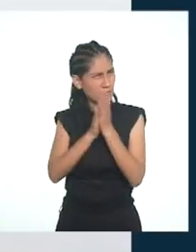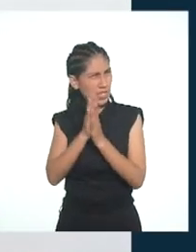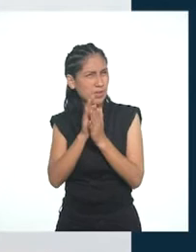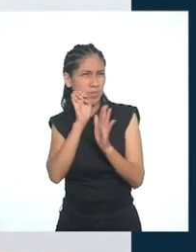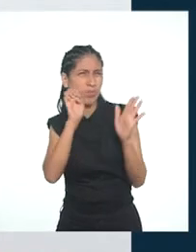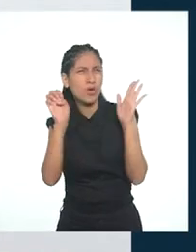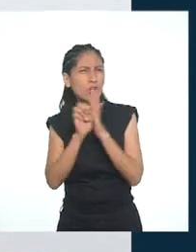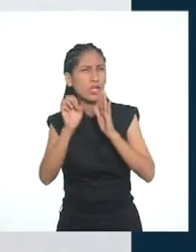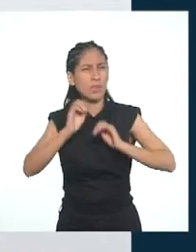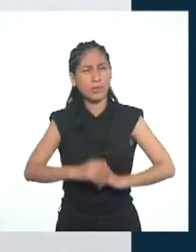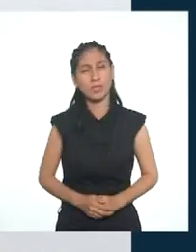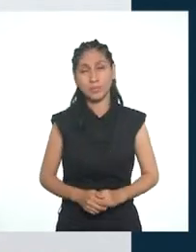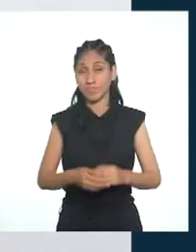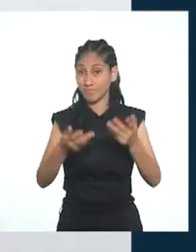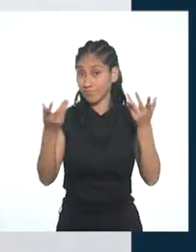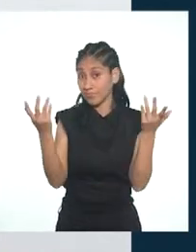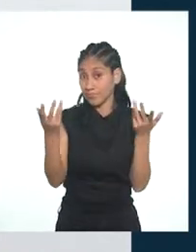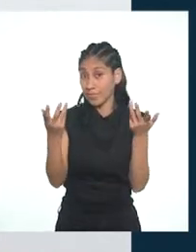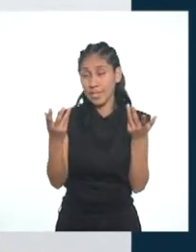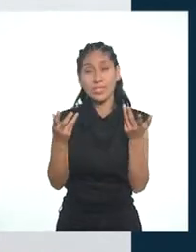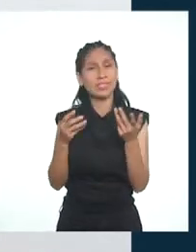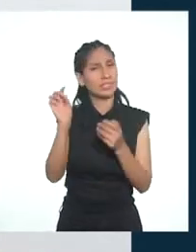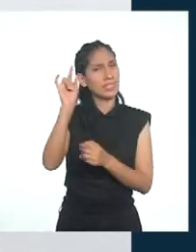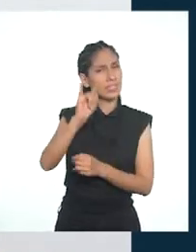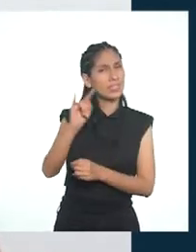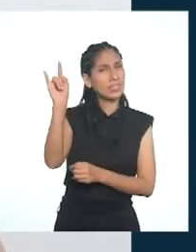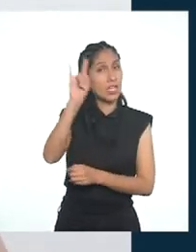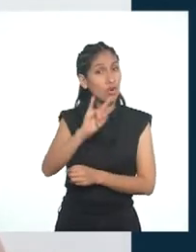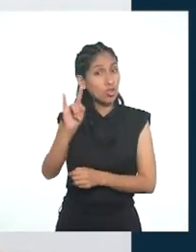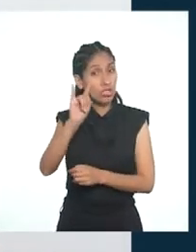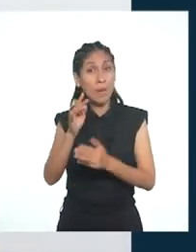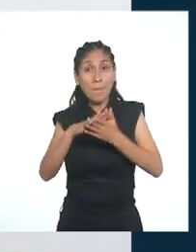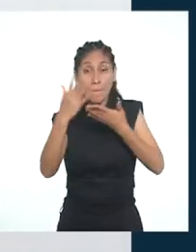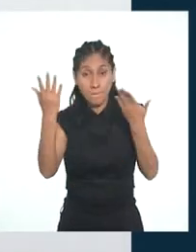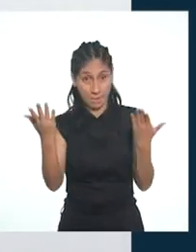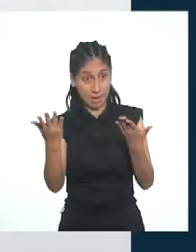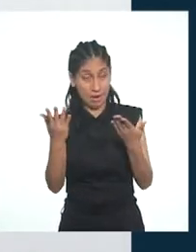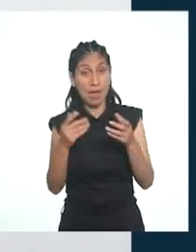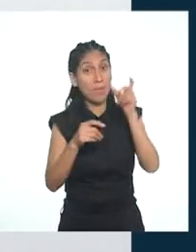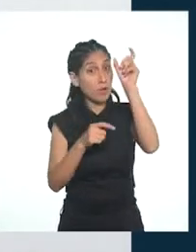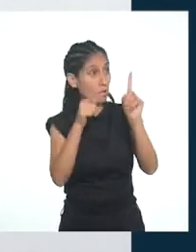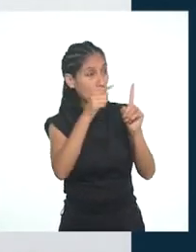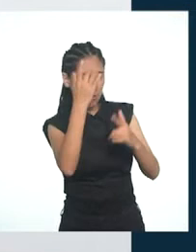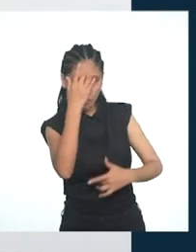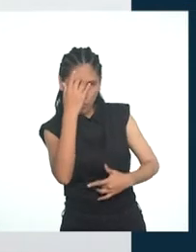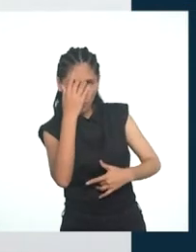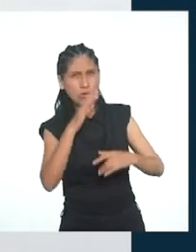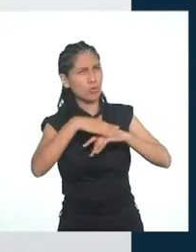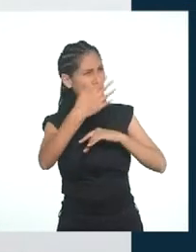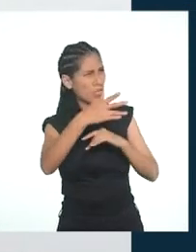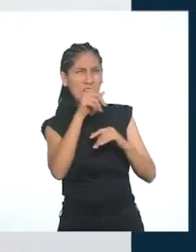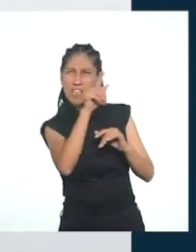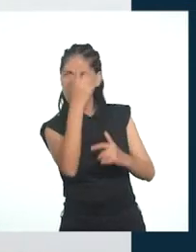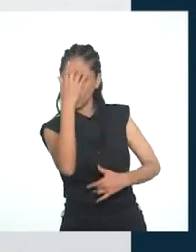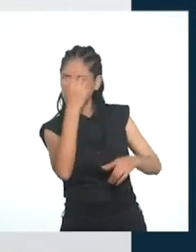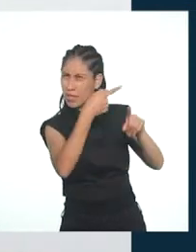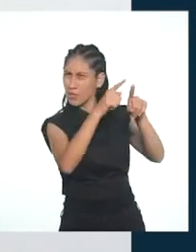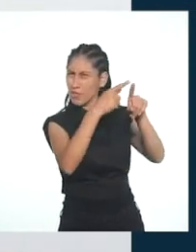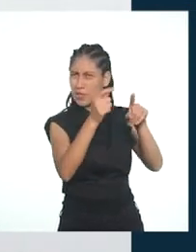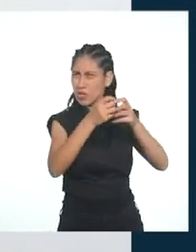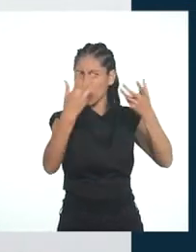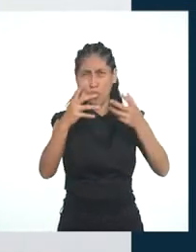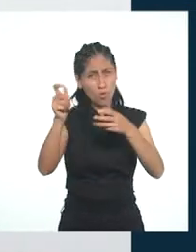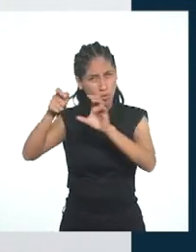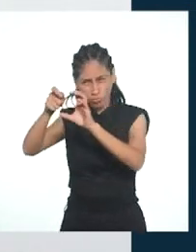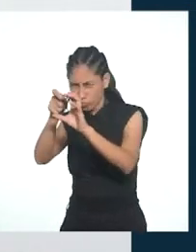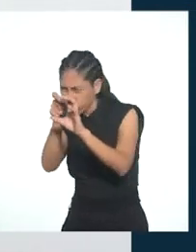realice. Por ejemplo, si se está utilizando para encontrar la cura a alguna enfermedad, me parecería perfecto, porque así se está apoyando a la humanidad